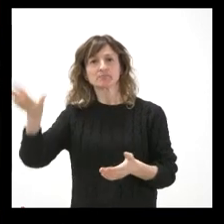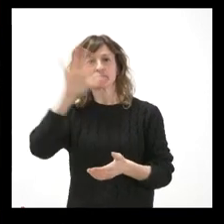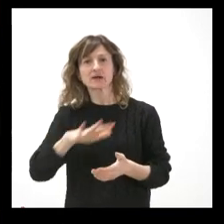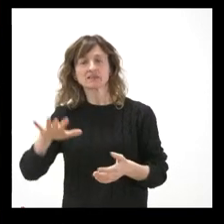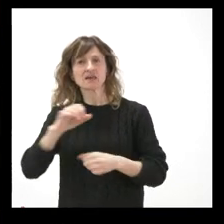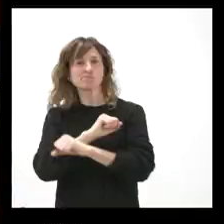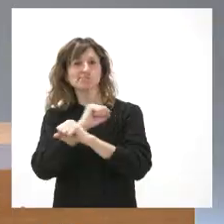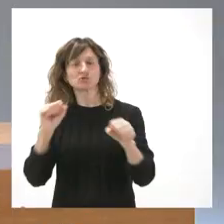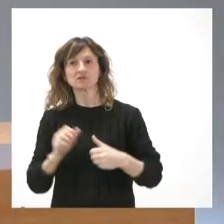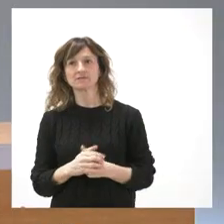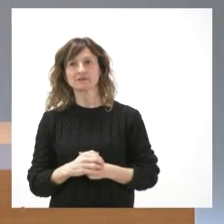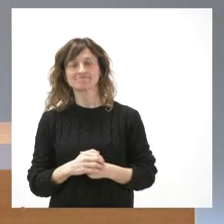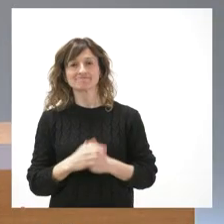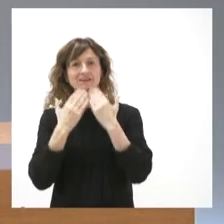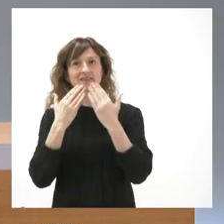Gracias.